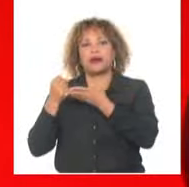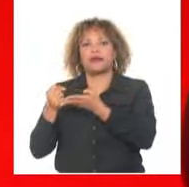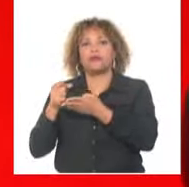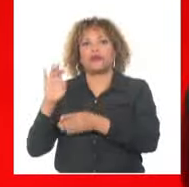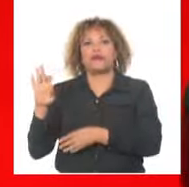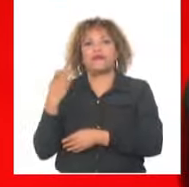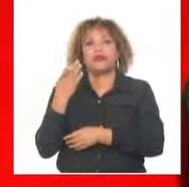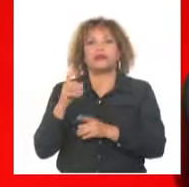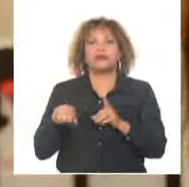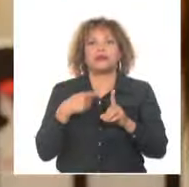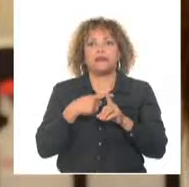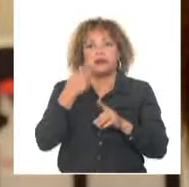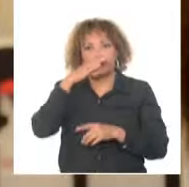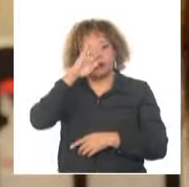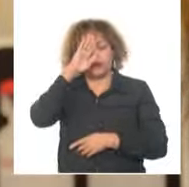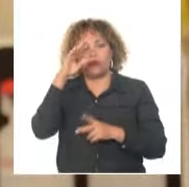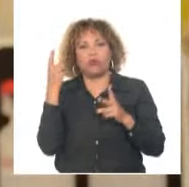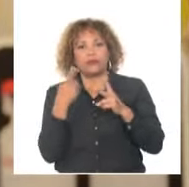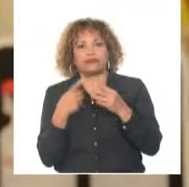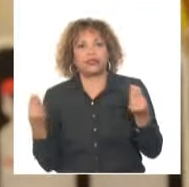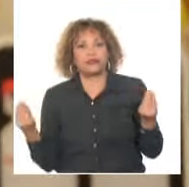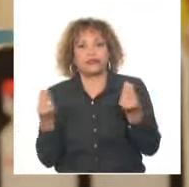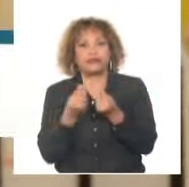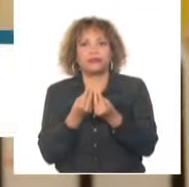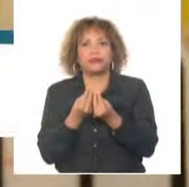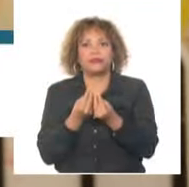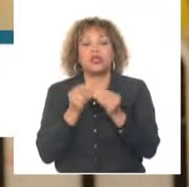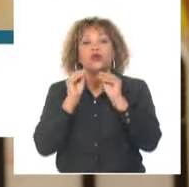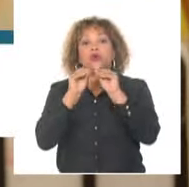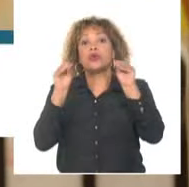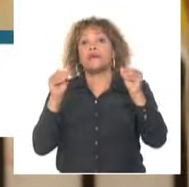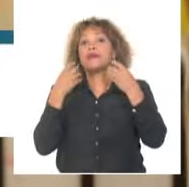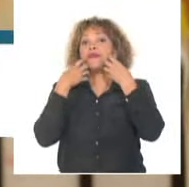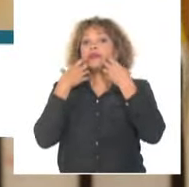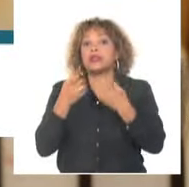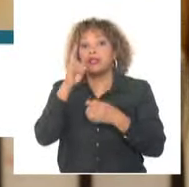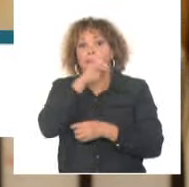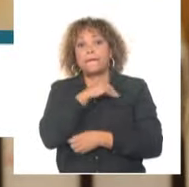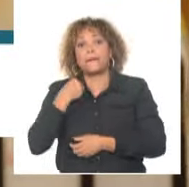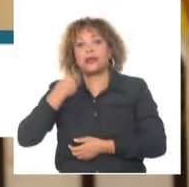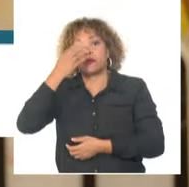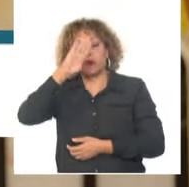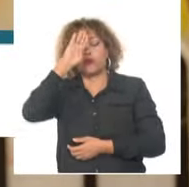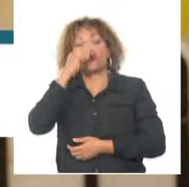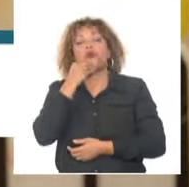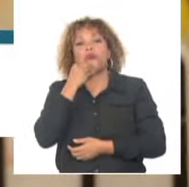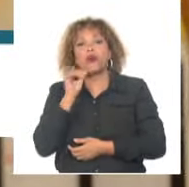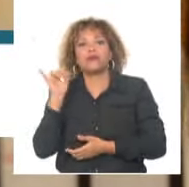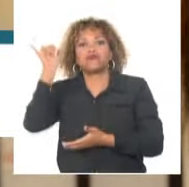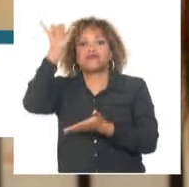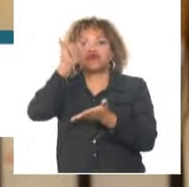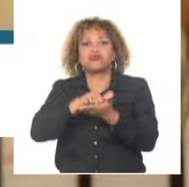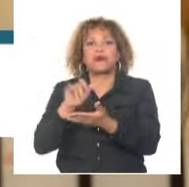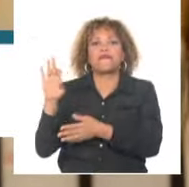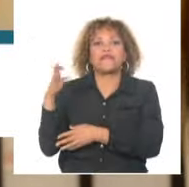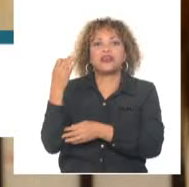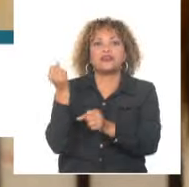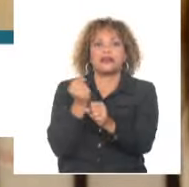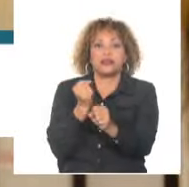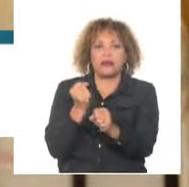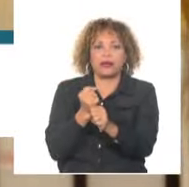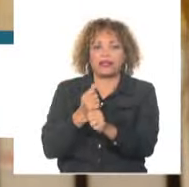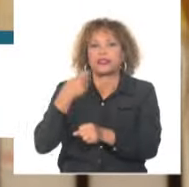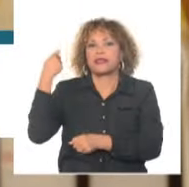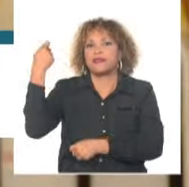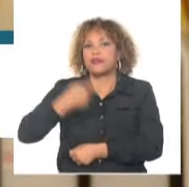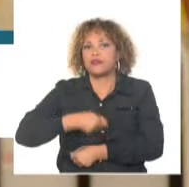la nación caribeña. Hay un llamado importante para que los médicos cubanos puedan trabajar en Francia. Decisión gubernamental a